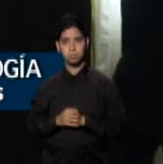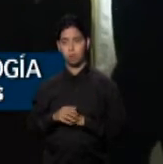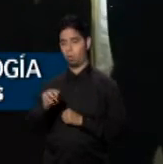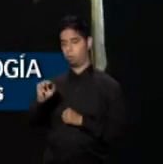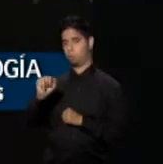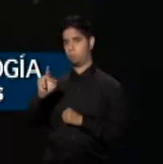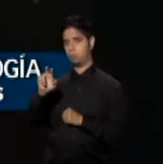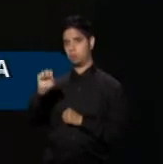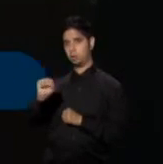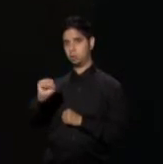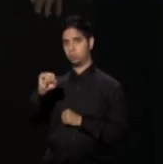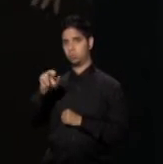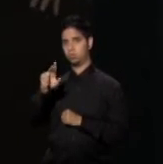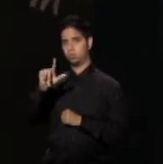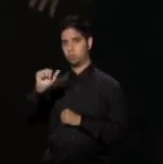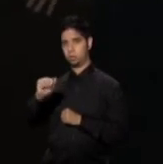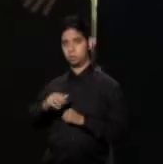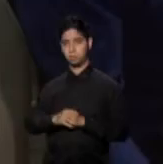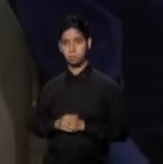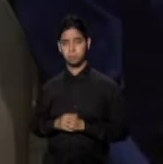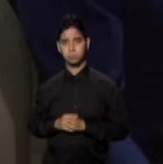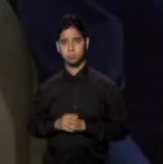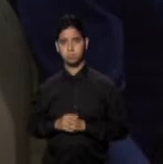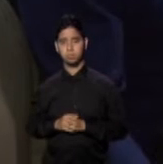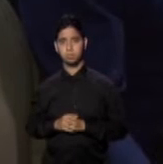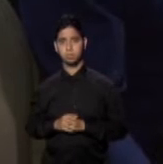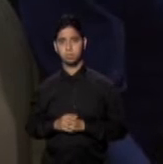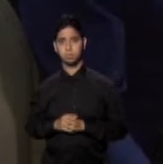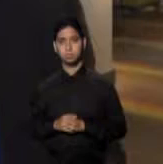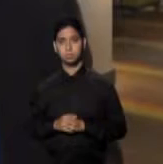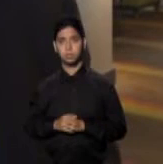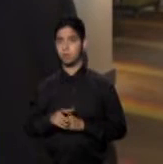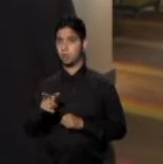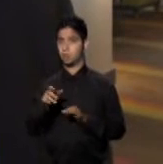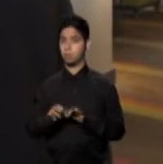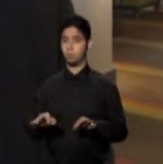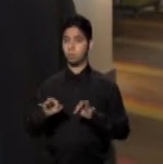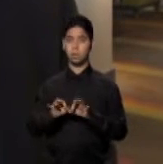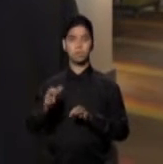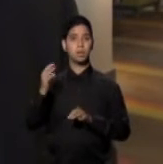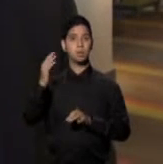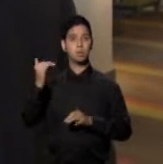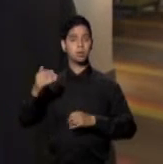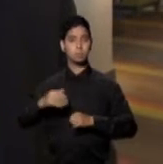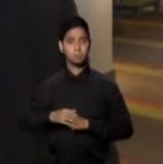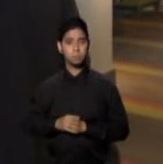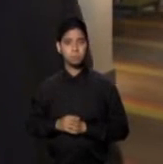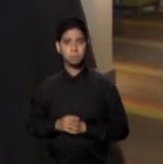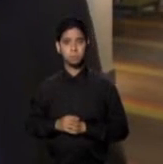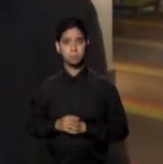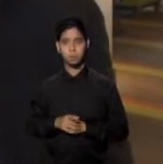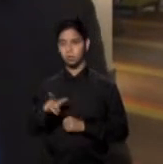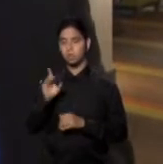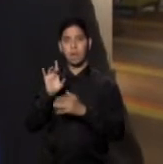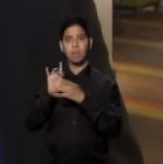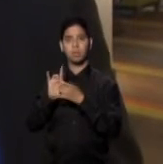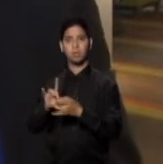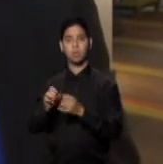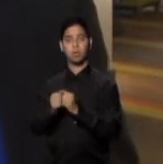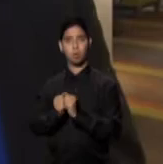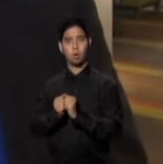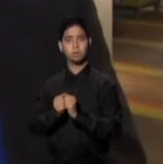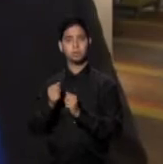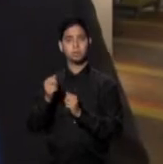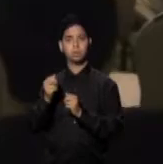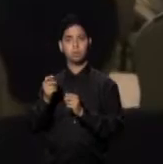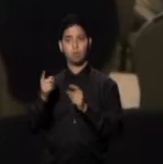the MGO and climate, so we're switching back to moist dynamics. Es importante porque está asociada con patrones de inundaciones